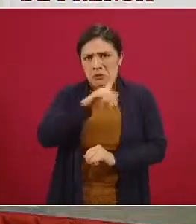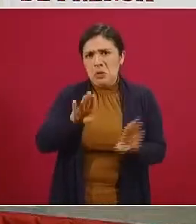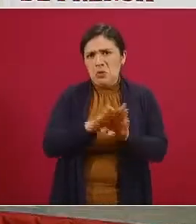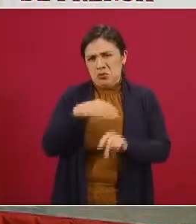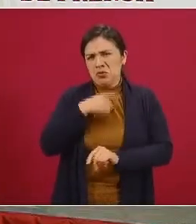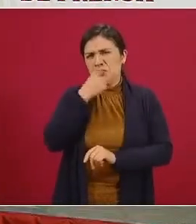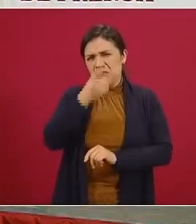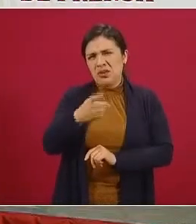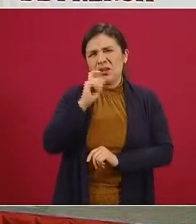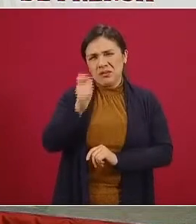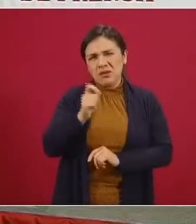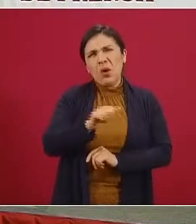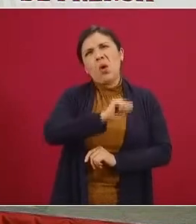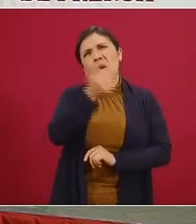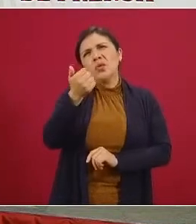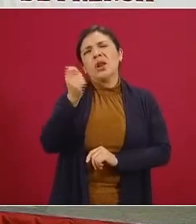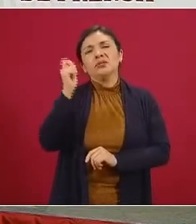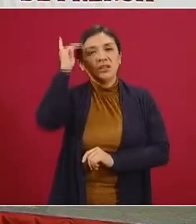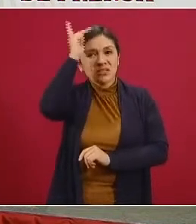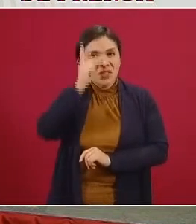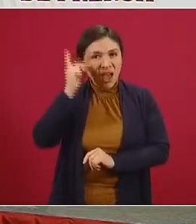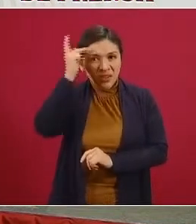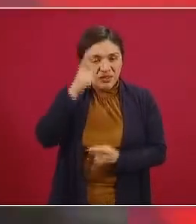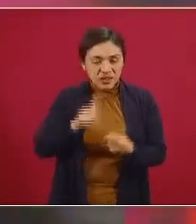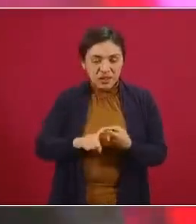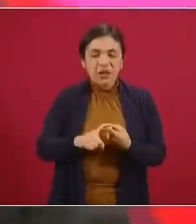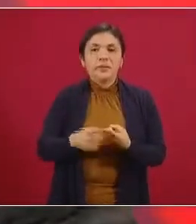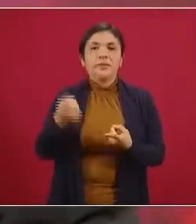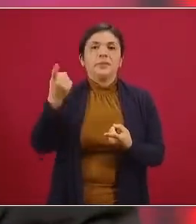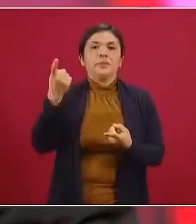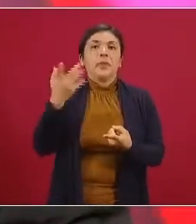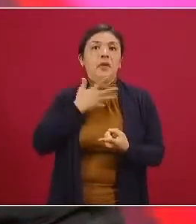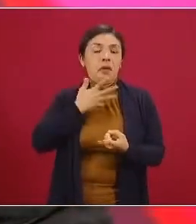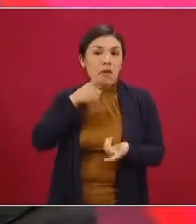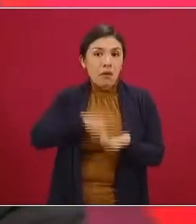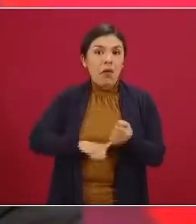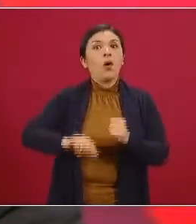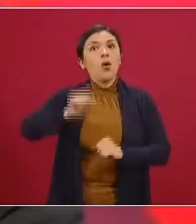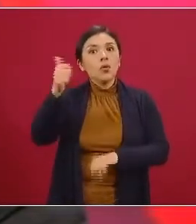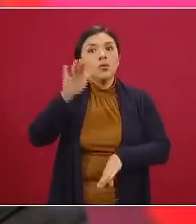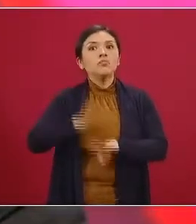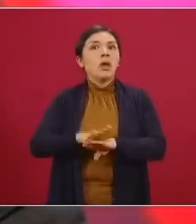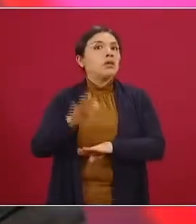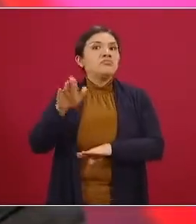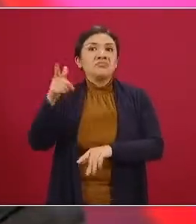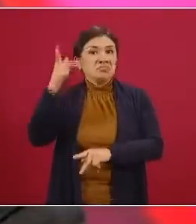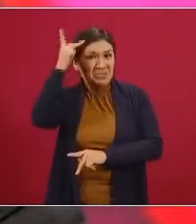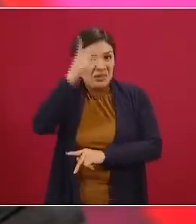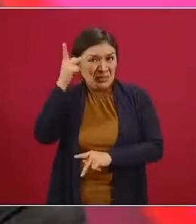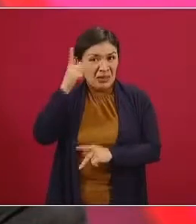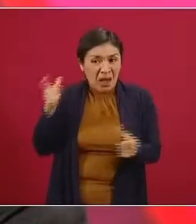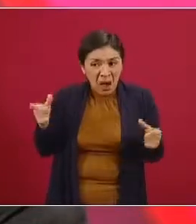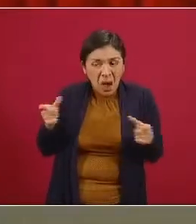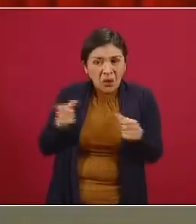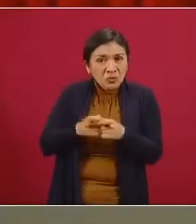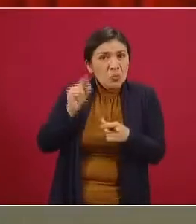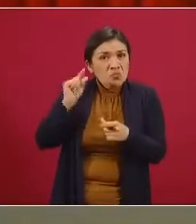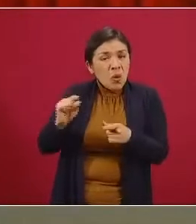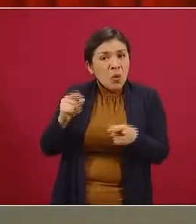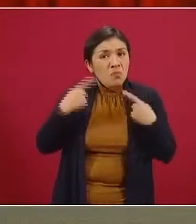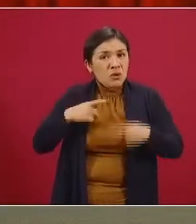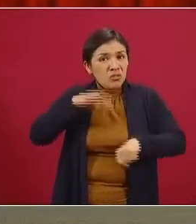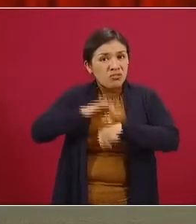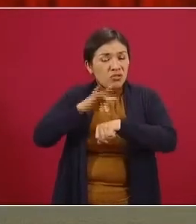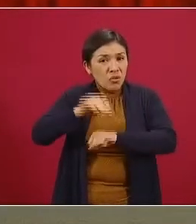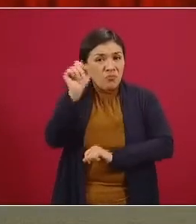de ilustrar, otras como la psiquiatría, en donde existe también números muy reducidos de profesionales de la